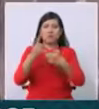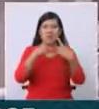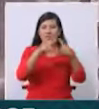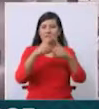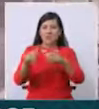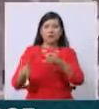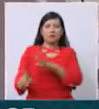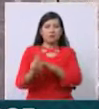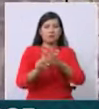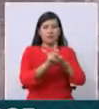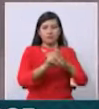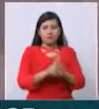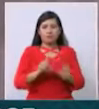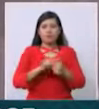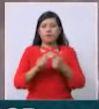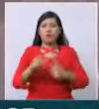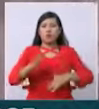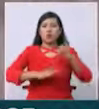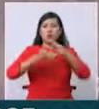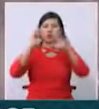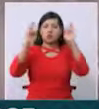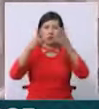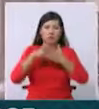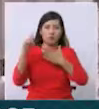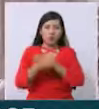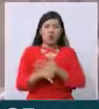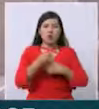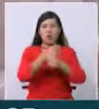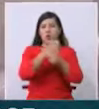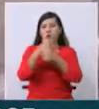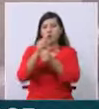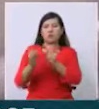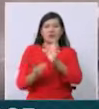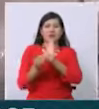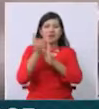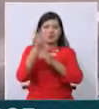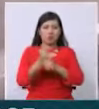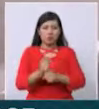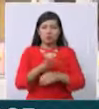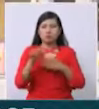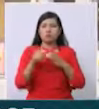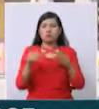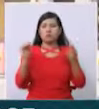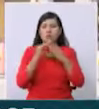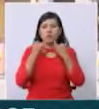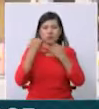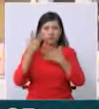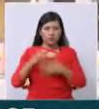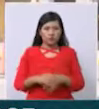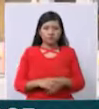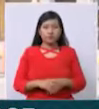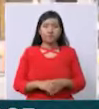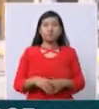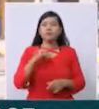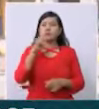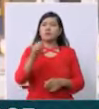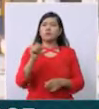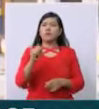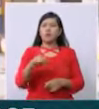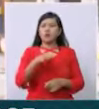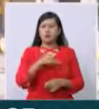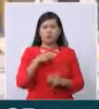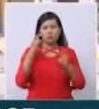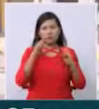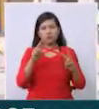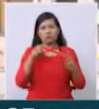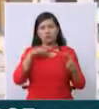de la población, la construcción de proyectos y obras de desarrollo productivo, manifestó. Yo creo que el